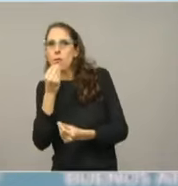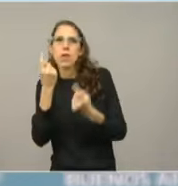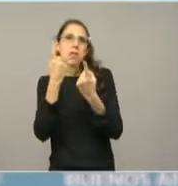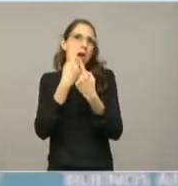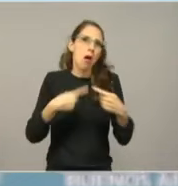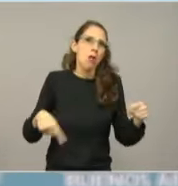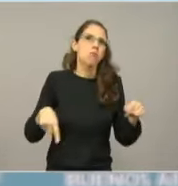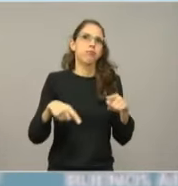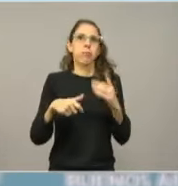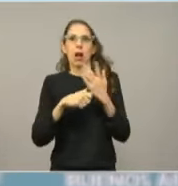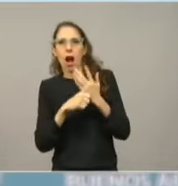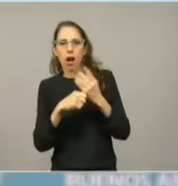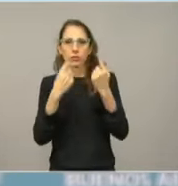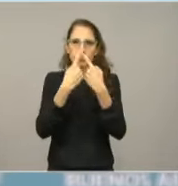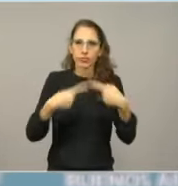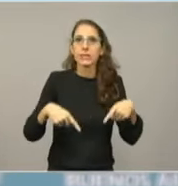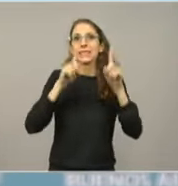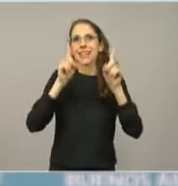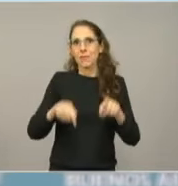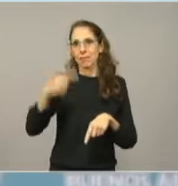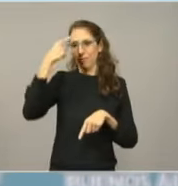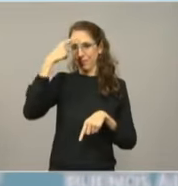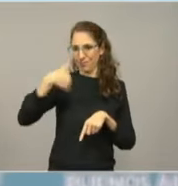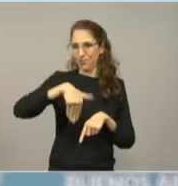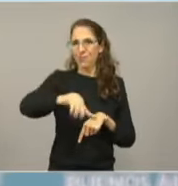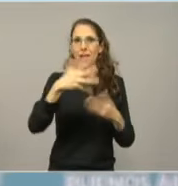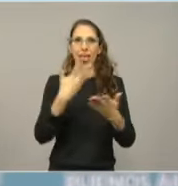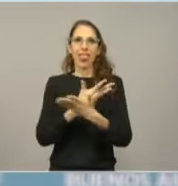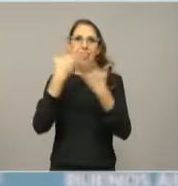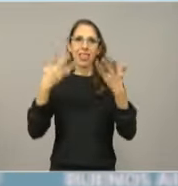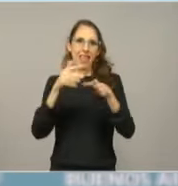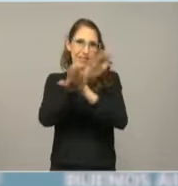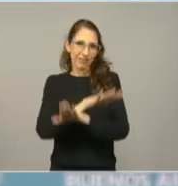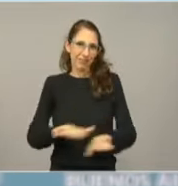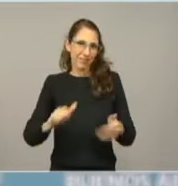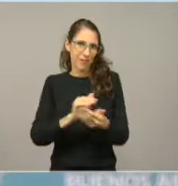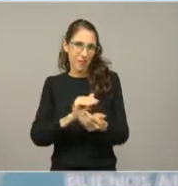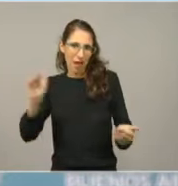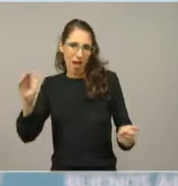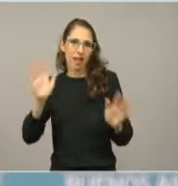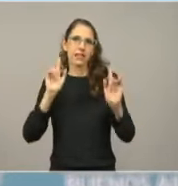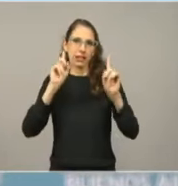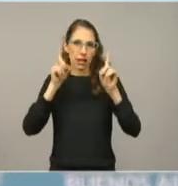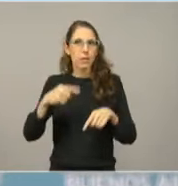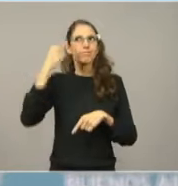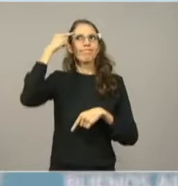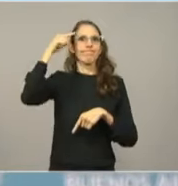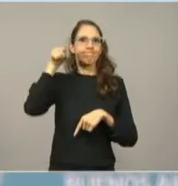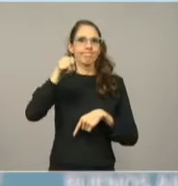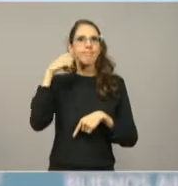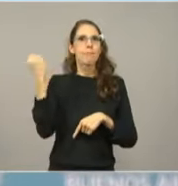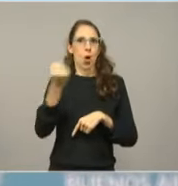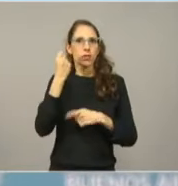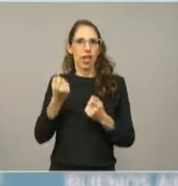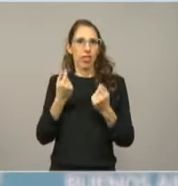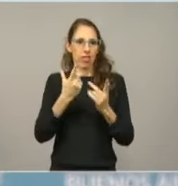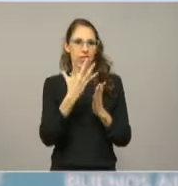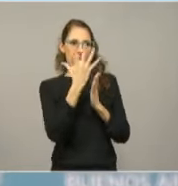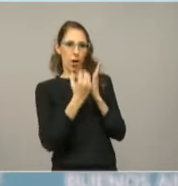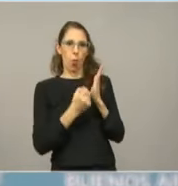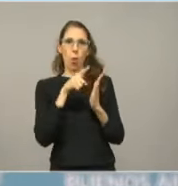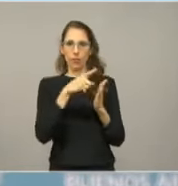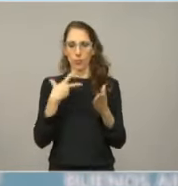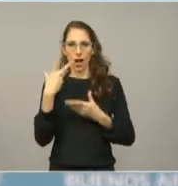en este caso especial en el día en el Día del Niño de las niñeces eh También estamos poniendo eh descuentos muy